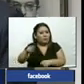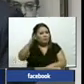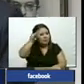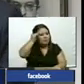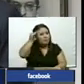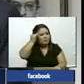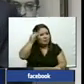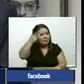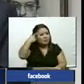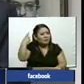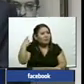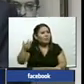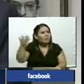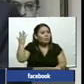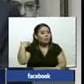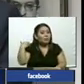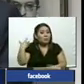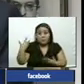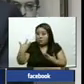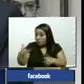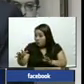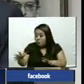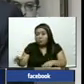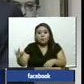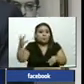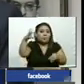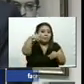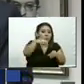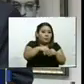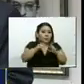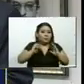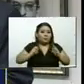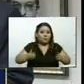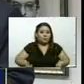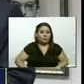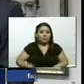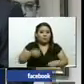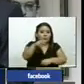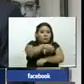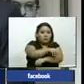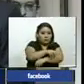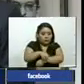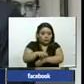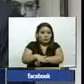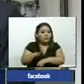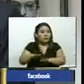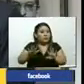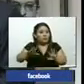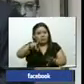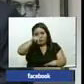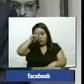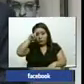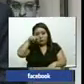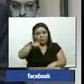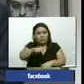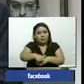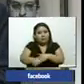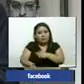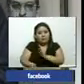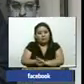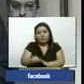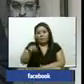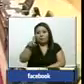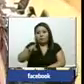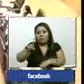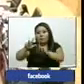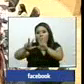recordarán, pasaron a ser parte del Fondo General de la Nación. A pesar del trabajo legislativo que ha desarrollado en los últimos